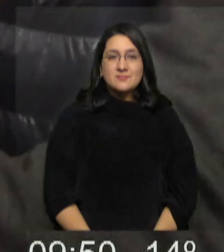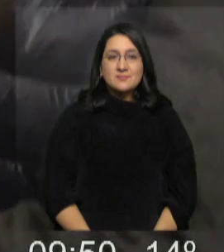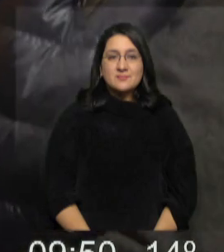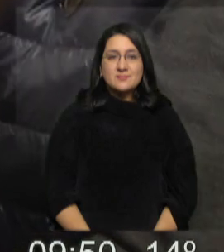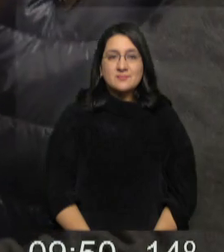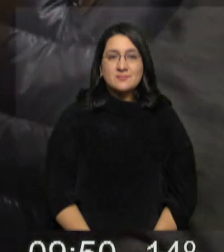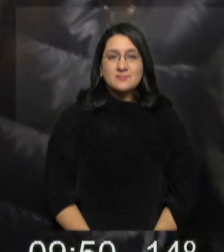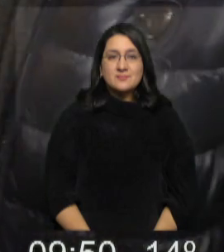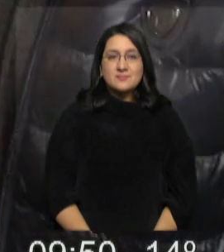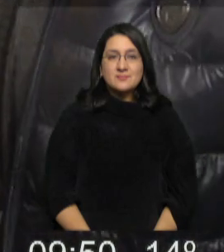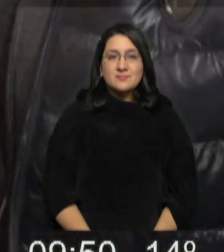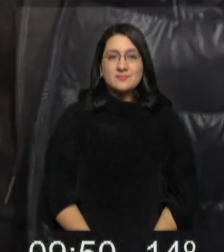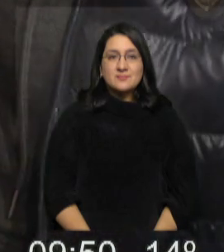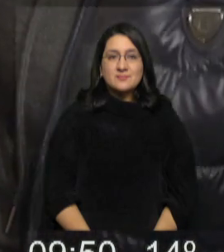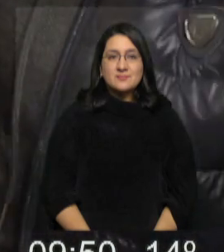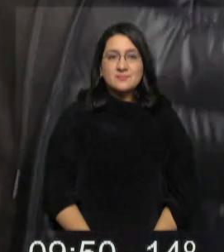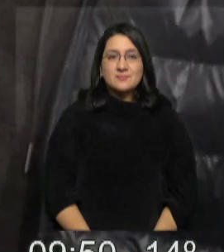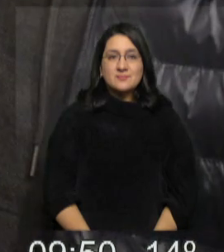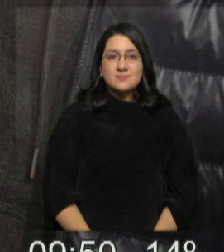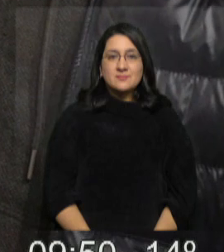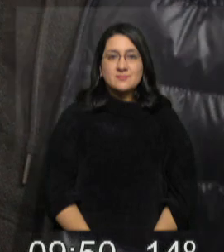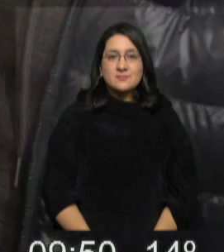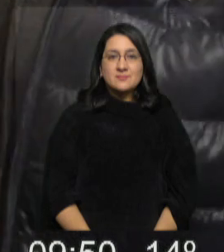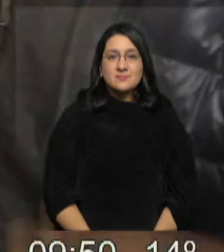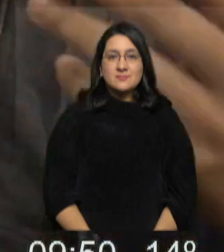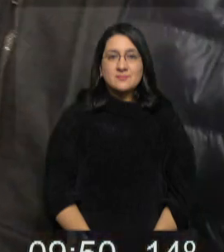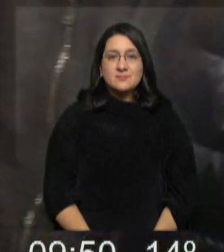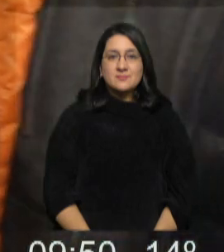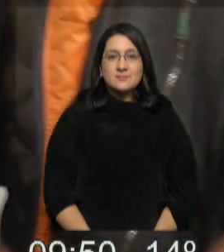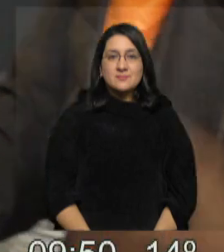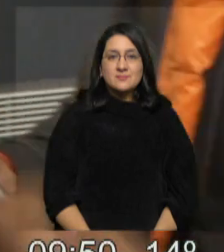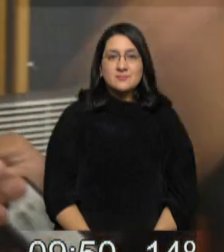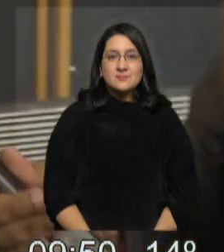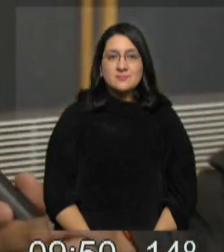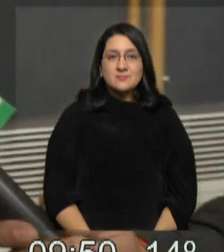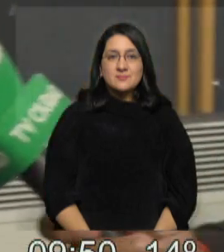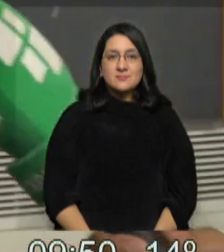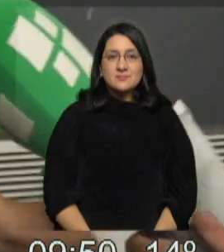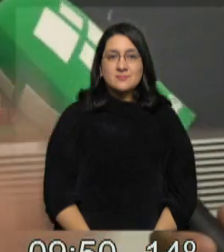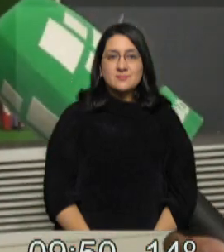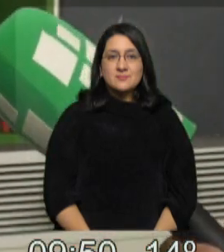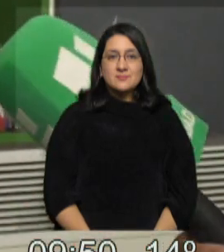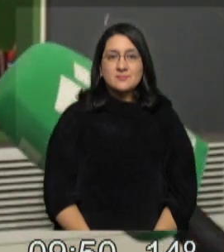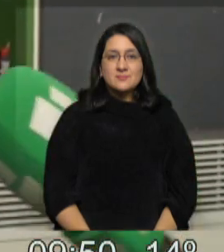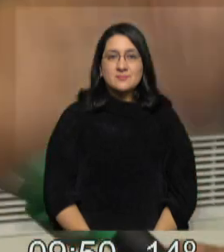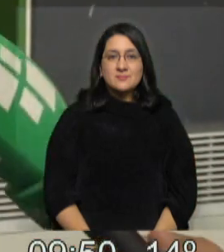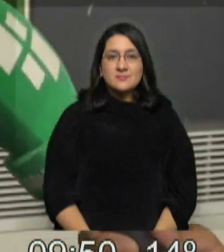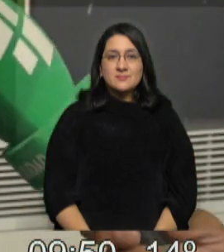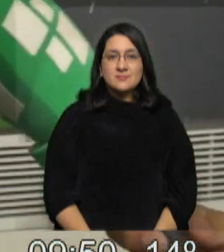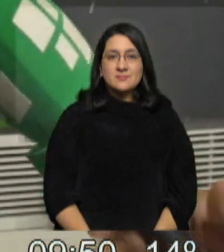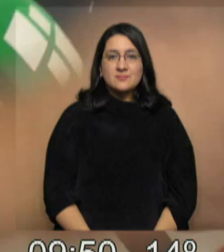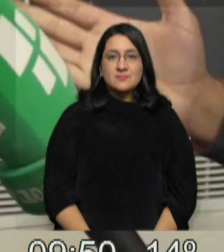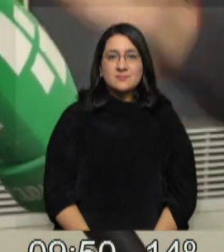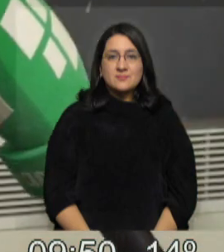ronda y un gaserón en la esquina. Mientras que el sol se persina, allá dejó en